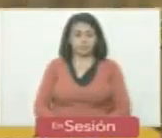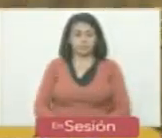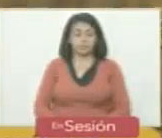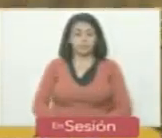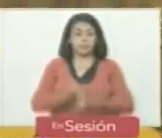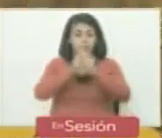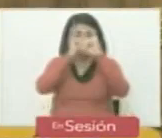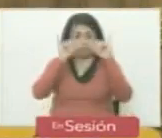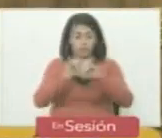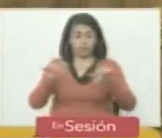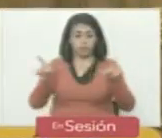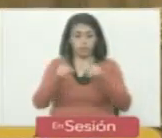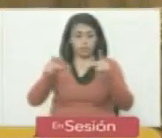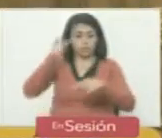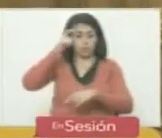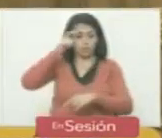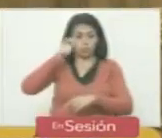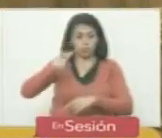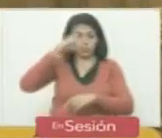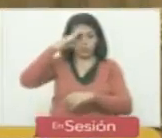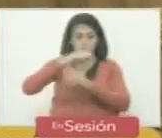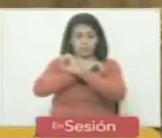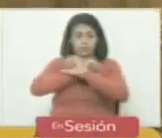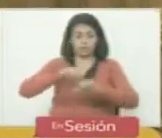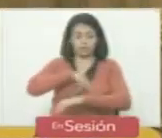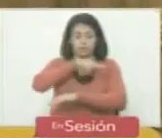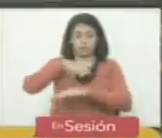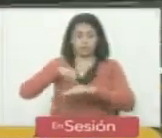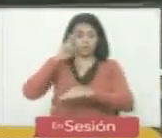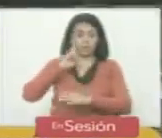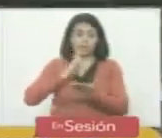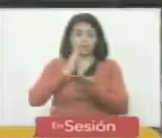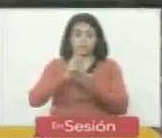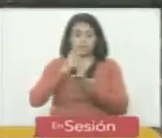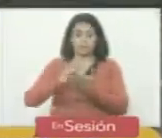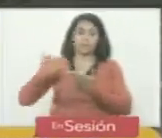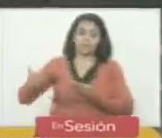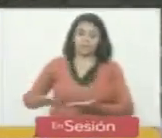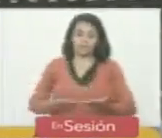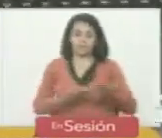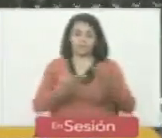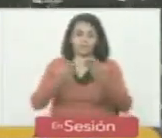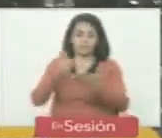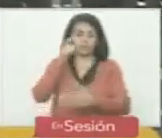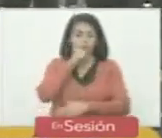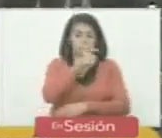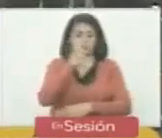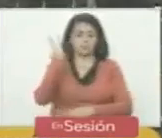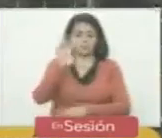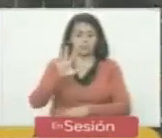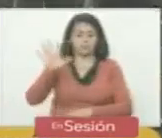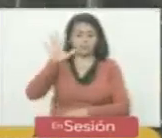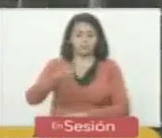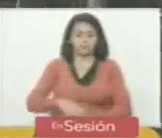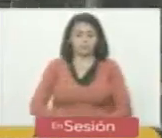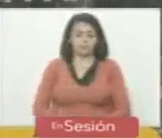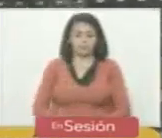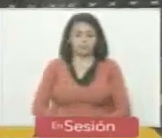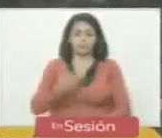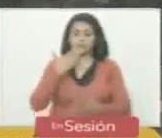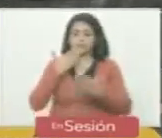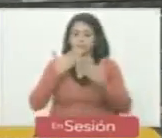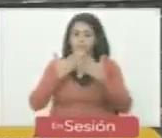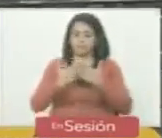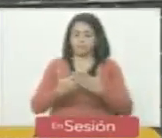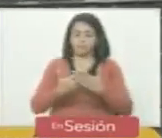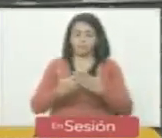¡Feliz cumpleaños, Guardia Nacional Bolivariana! Siempre al servicio del pueblo venezolano. Muchas